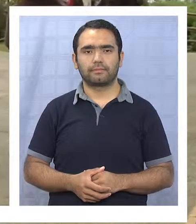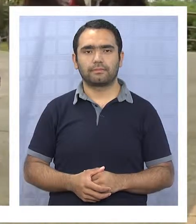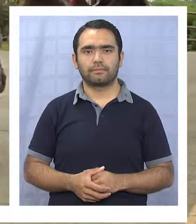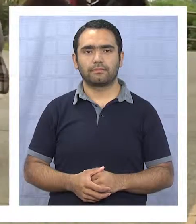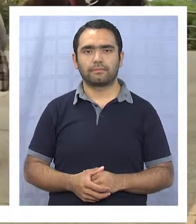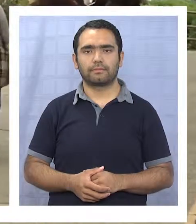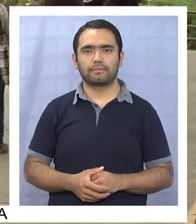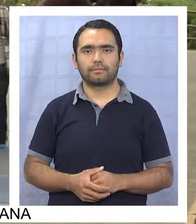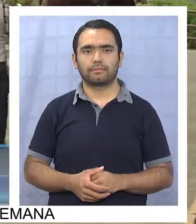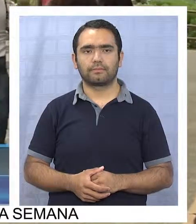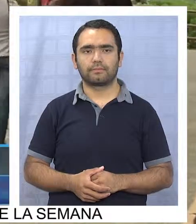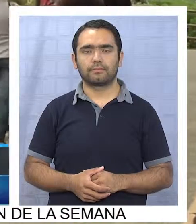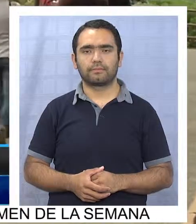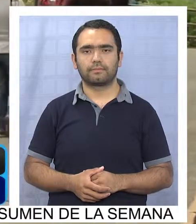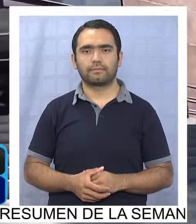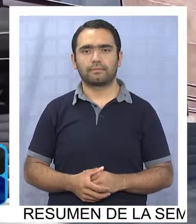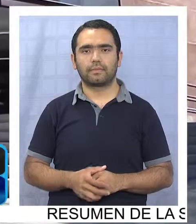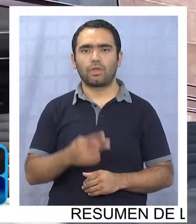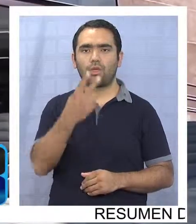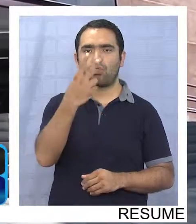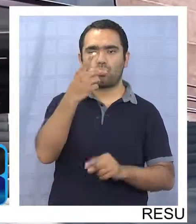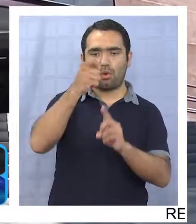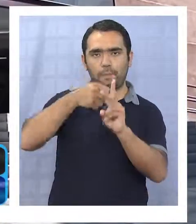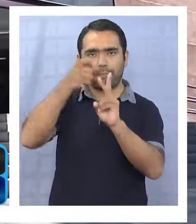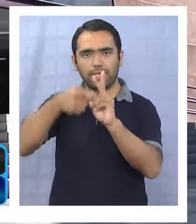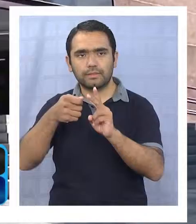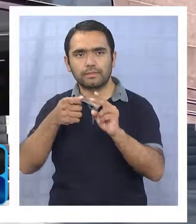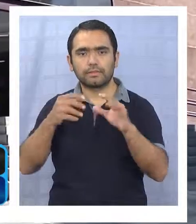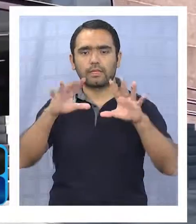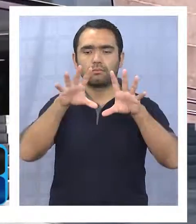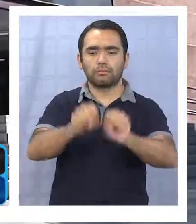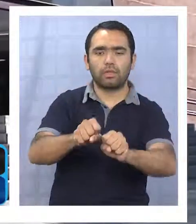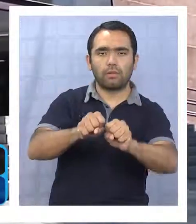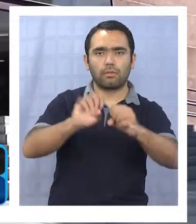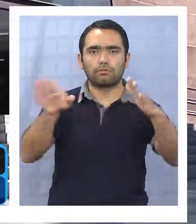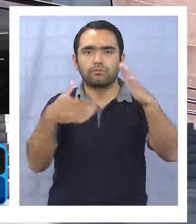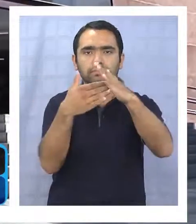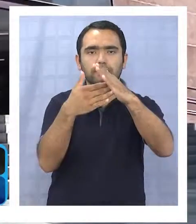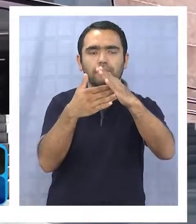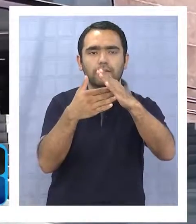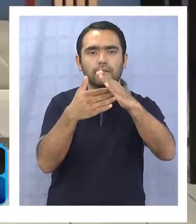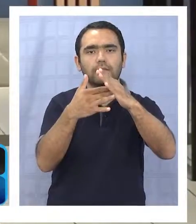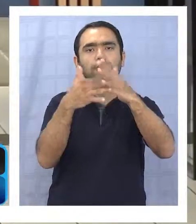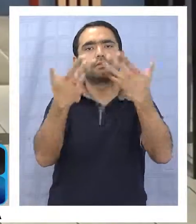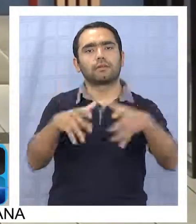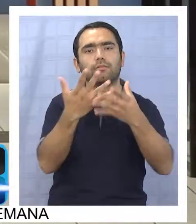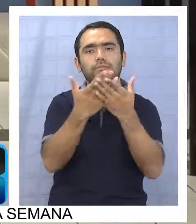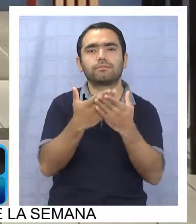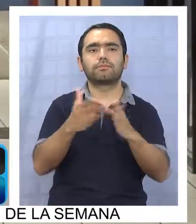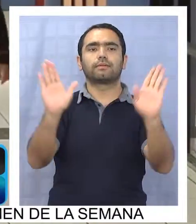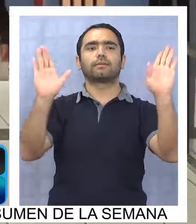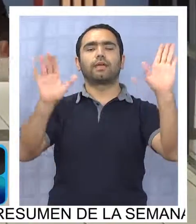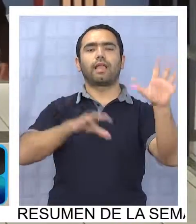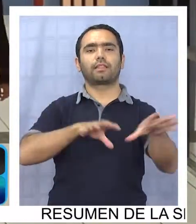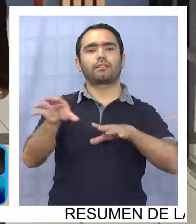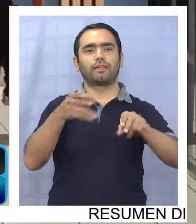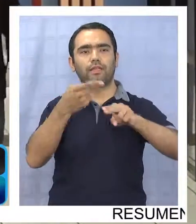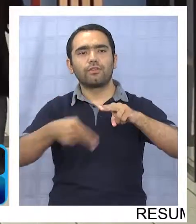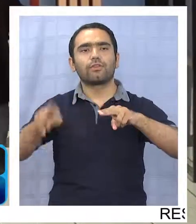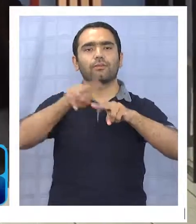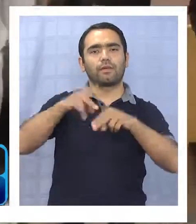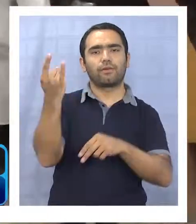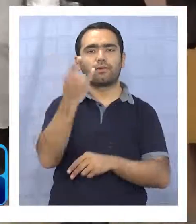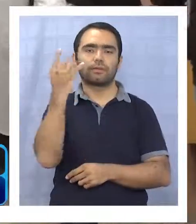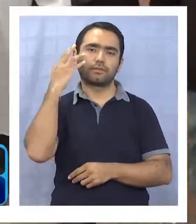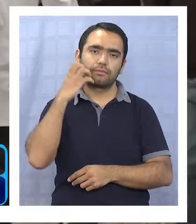después de dos meses de paro y toma la universidad arturo prat regresó a sus actividades normales tanto académicas como